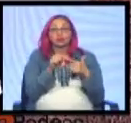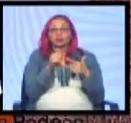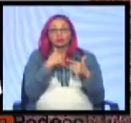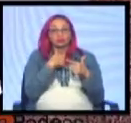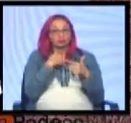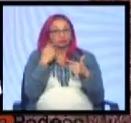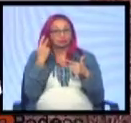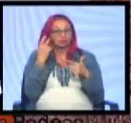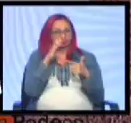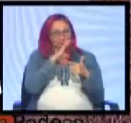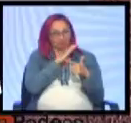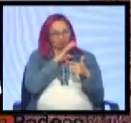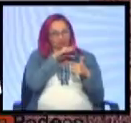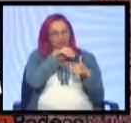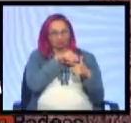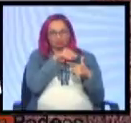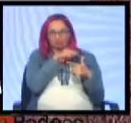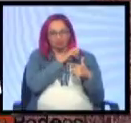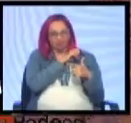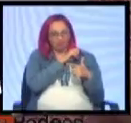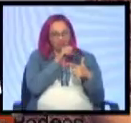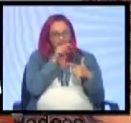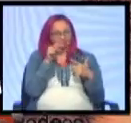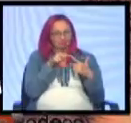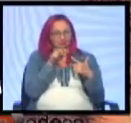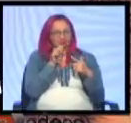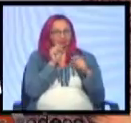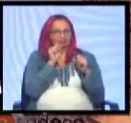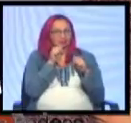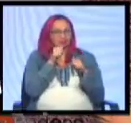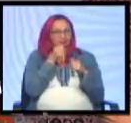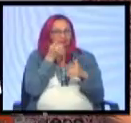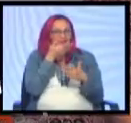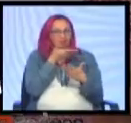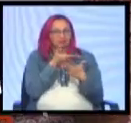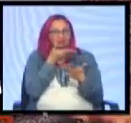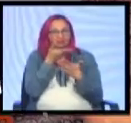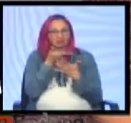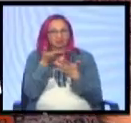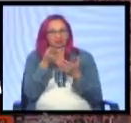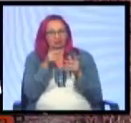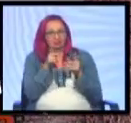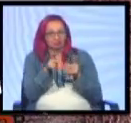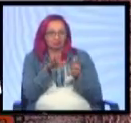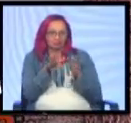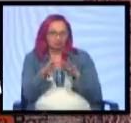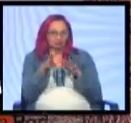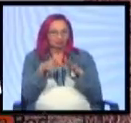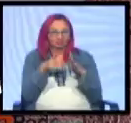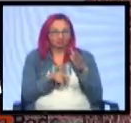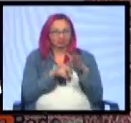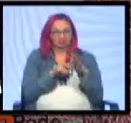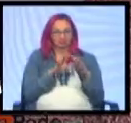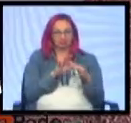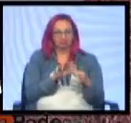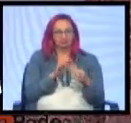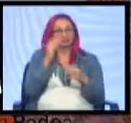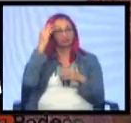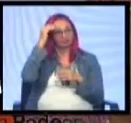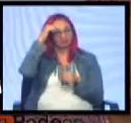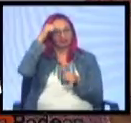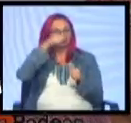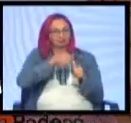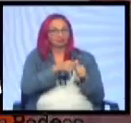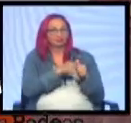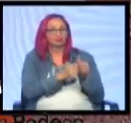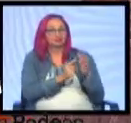una policía de ninguna naturaleza para poder llegar donde la gente está cometiendo el delito. Porque recordemos